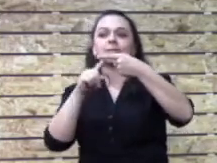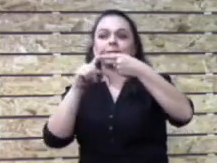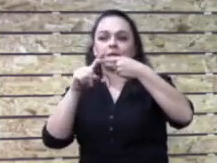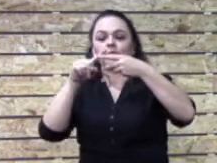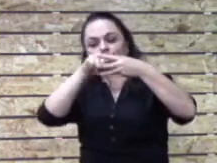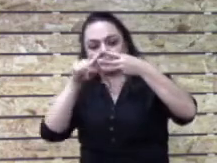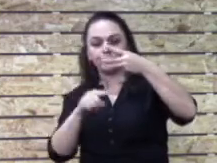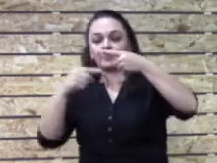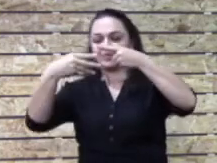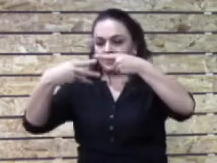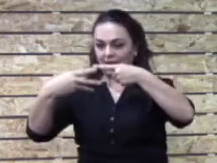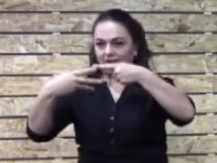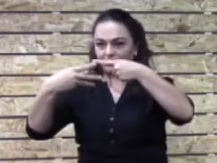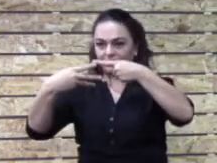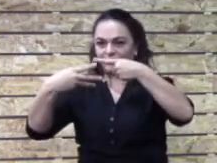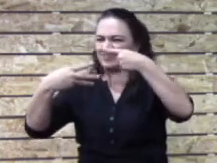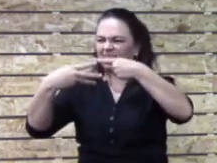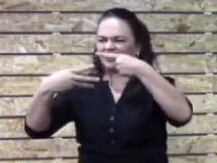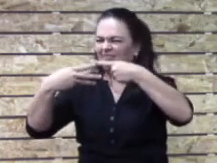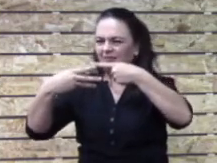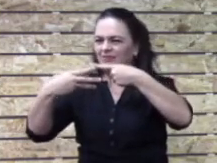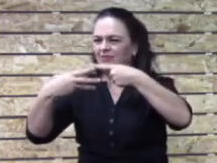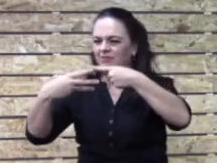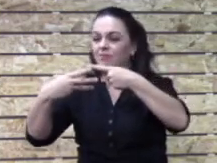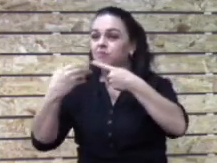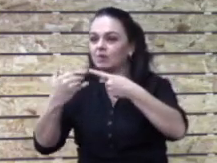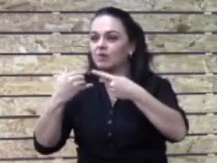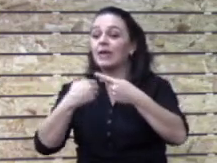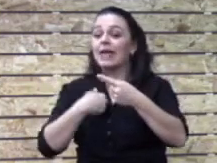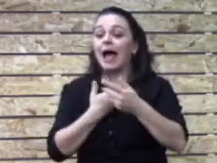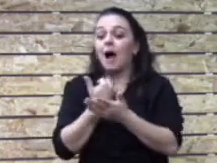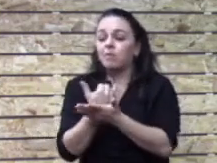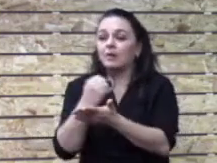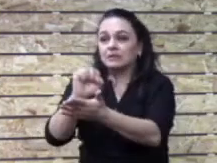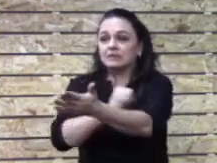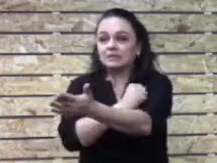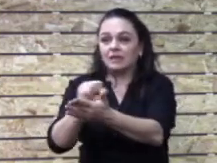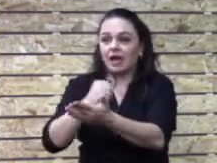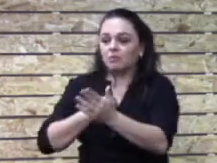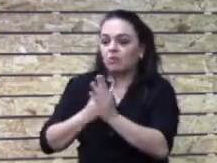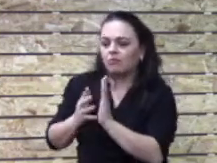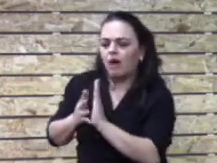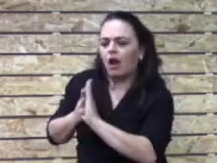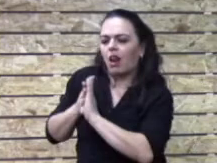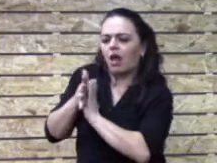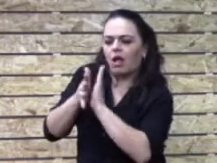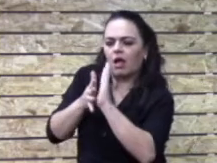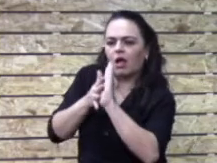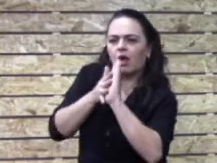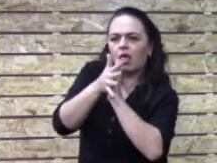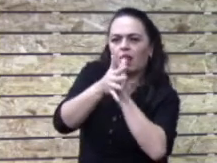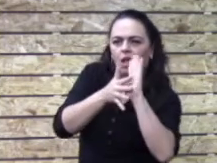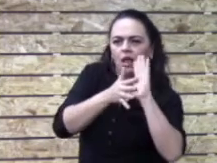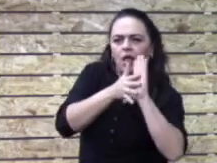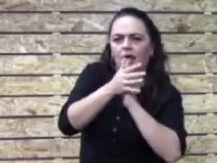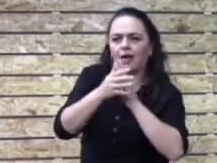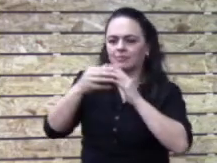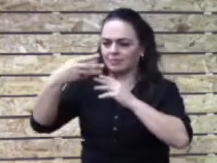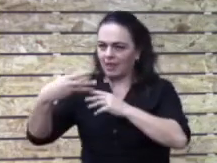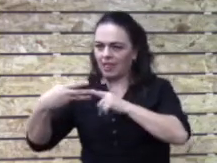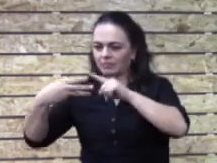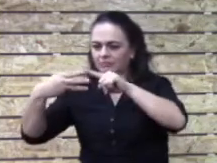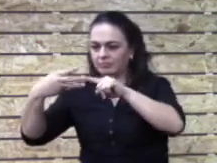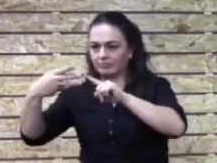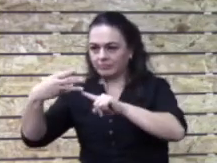3. Hay 3 voces en este salmo. Eso hay que notarlo especialmente. Verso número 2,